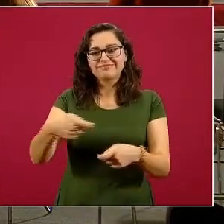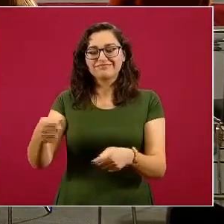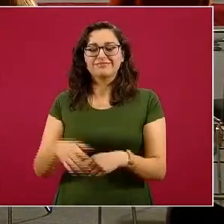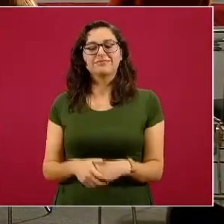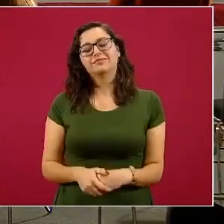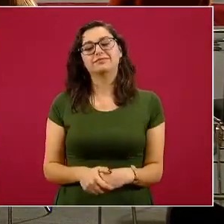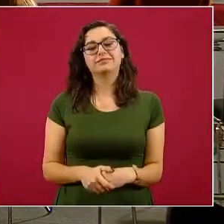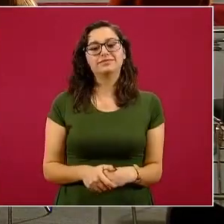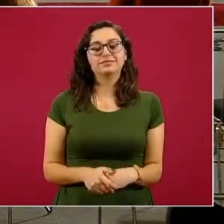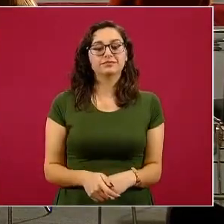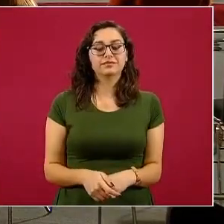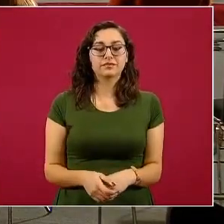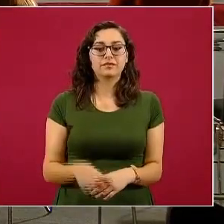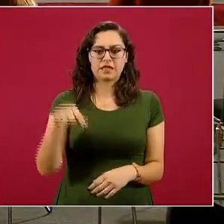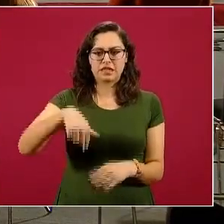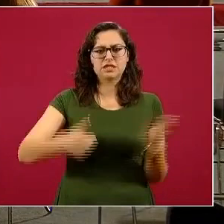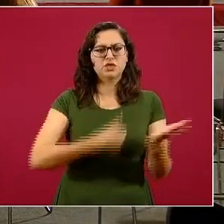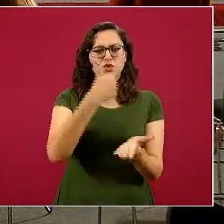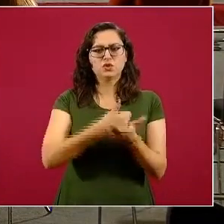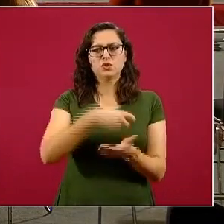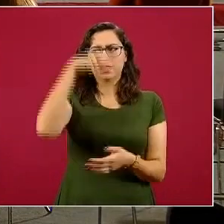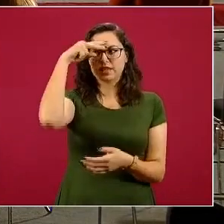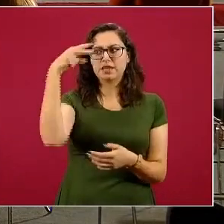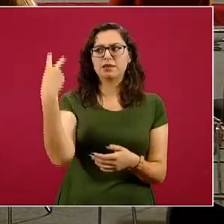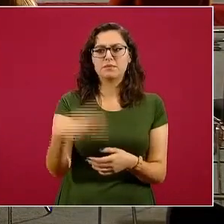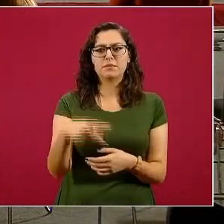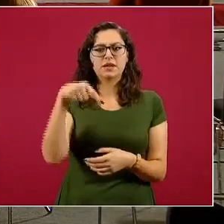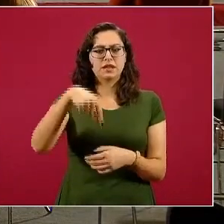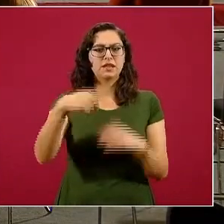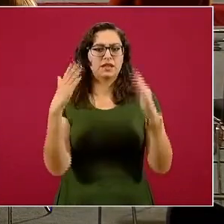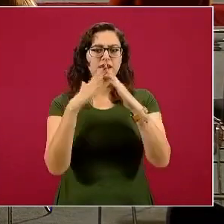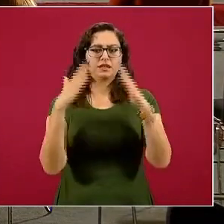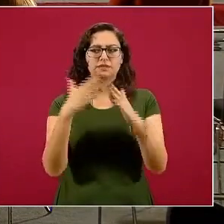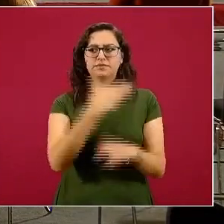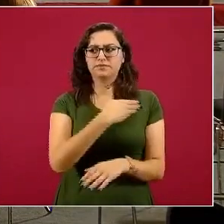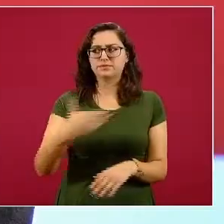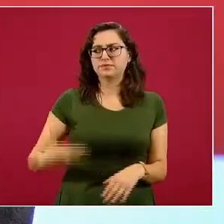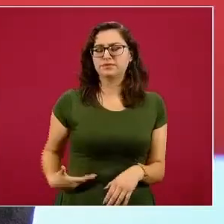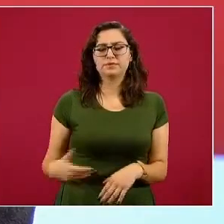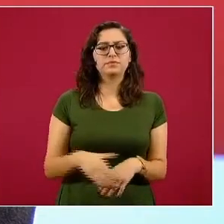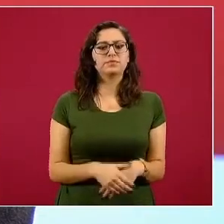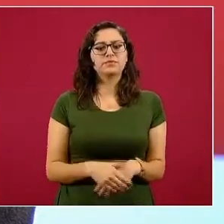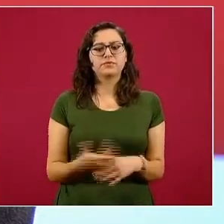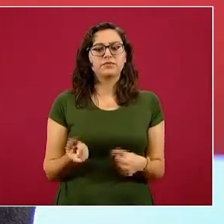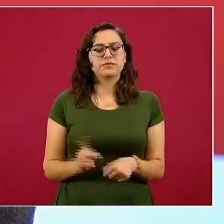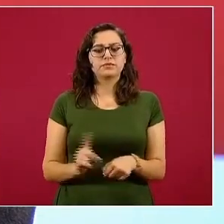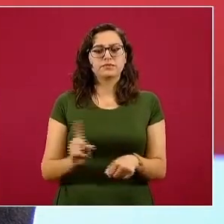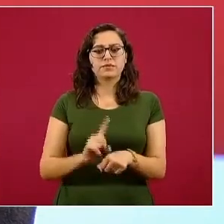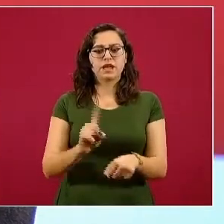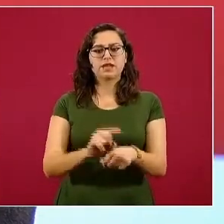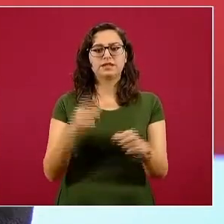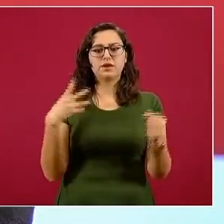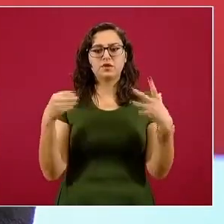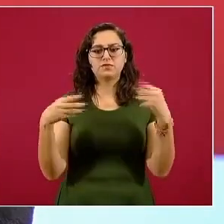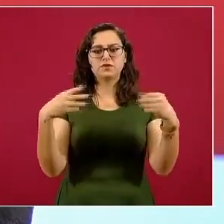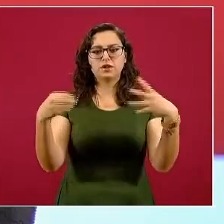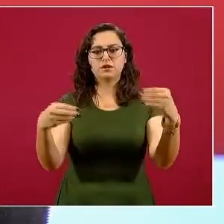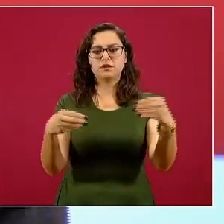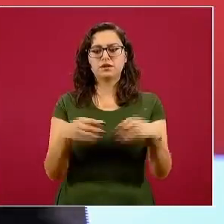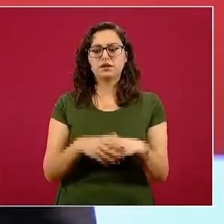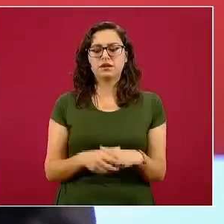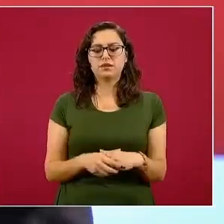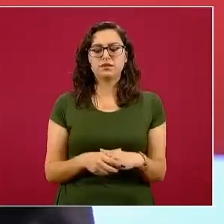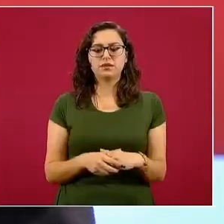y vamos a iniciar la conferencia de prensa diaria sobre COVID-19, la pandemia causada por el virus